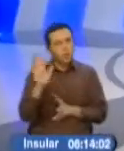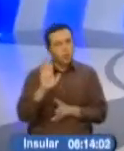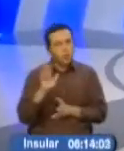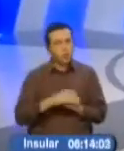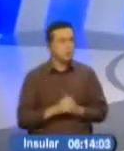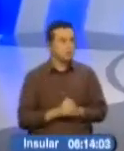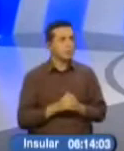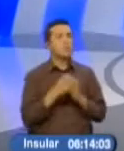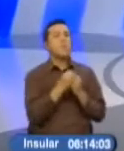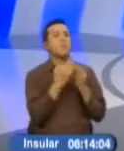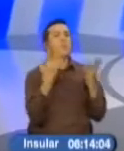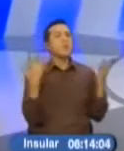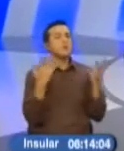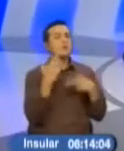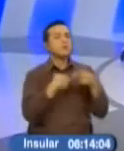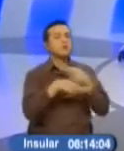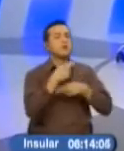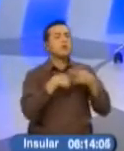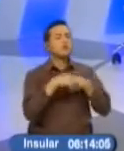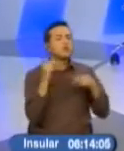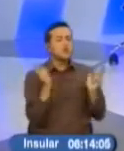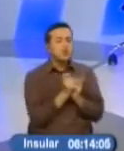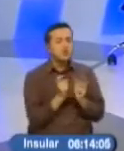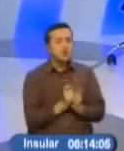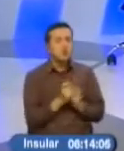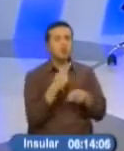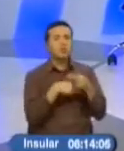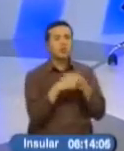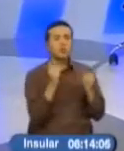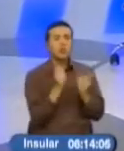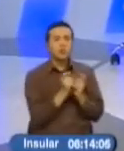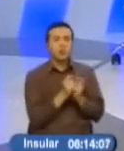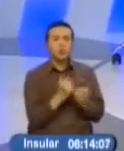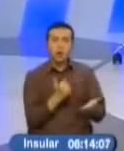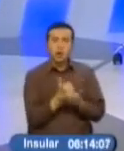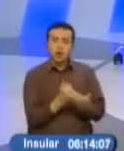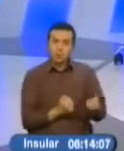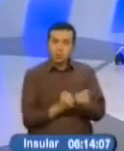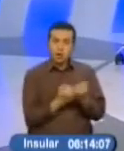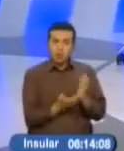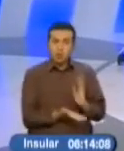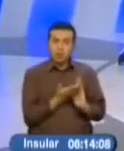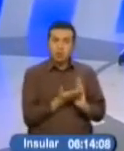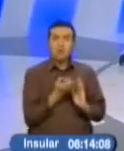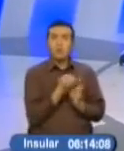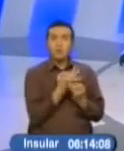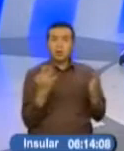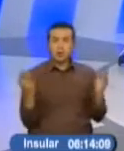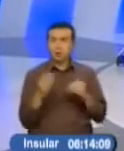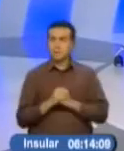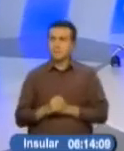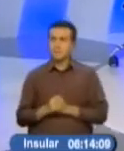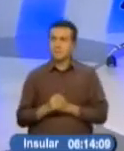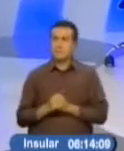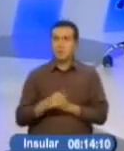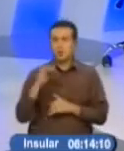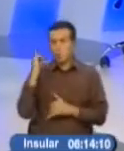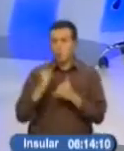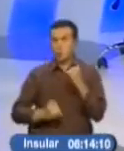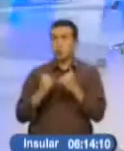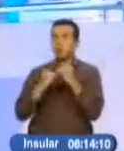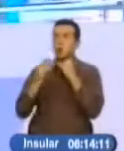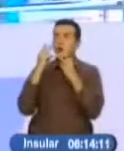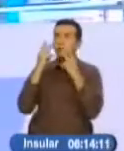cuántos emprendedores de la economía popular y solidaria ha beneficiado este incremento sustantivo? El último recorte que vi